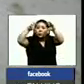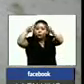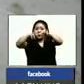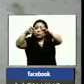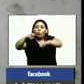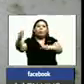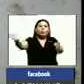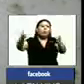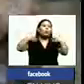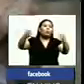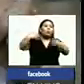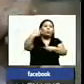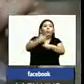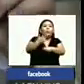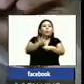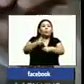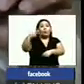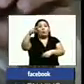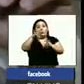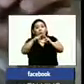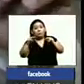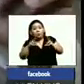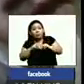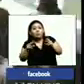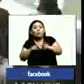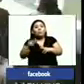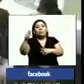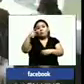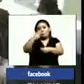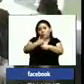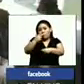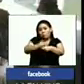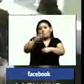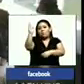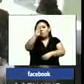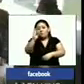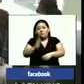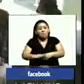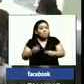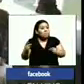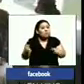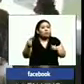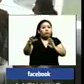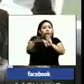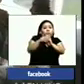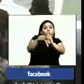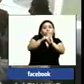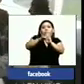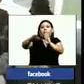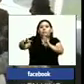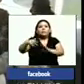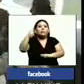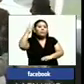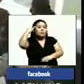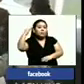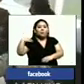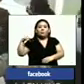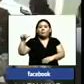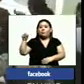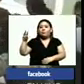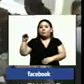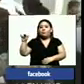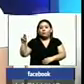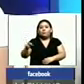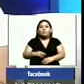En países como Honduras Nicaragua Guatemala Y Brasil El riesgo De adquirir El dengue Es mayor Yasmín López Voz de